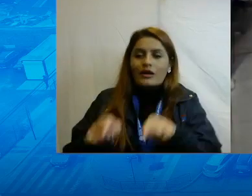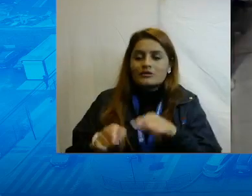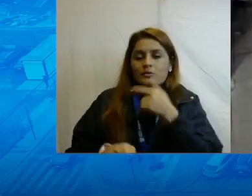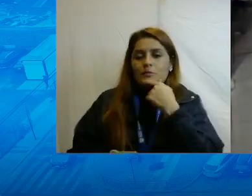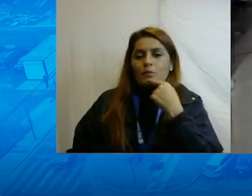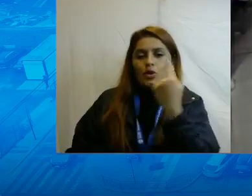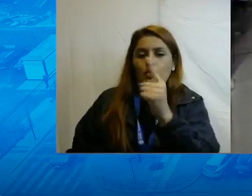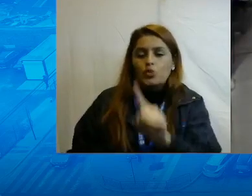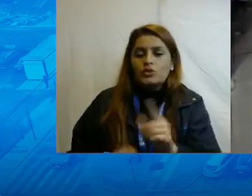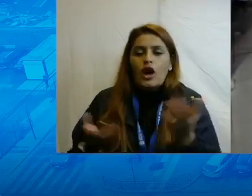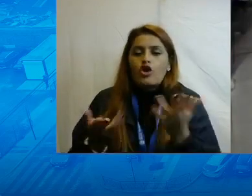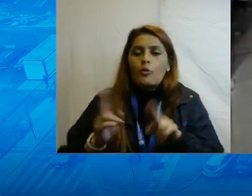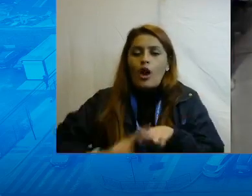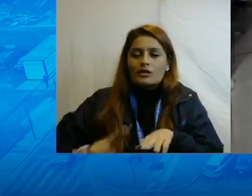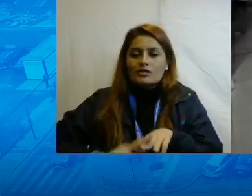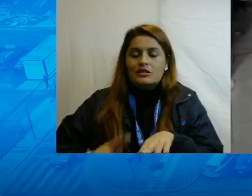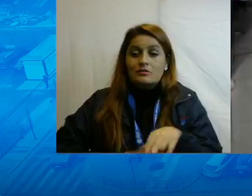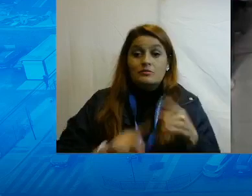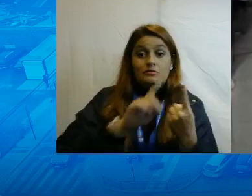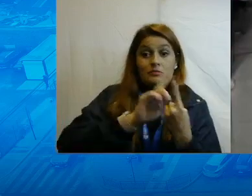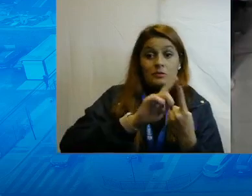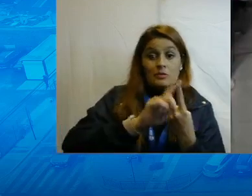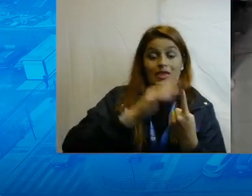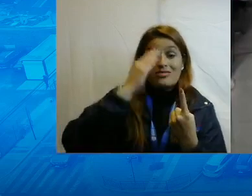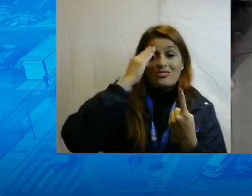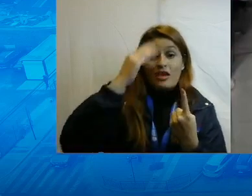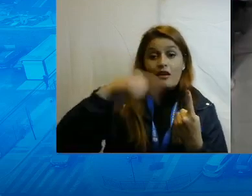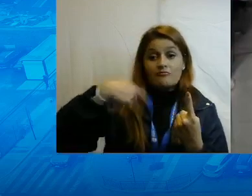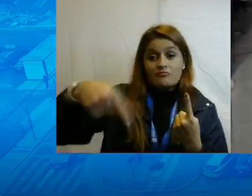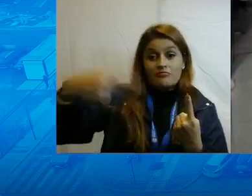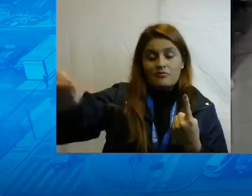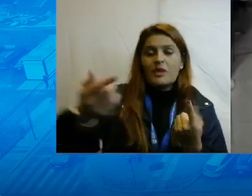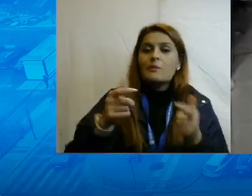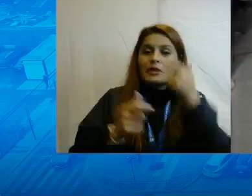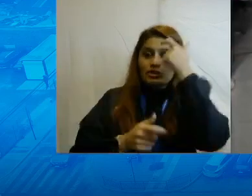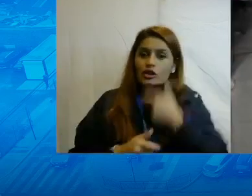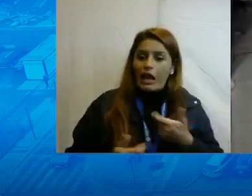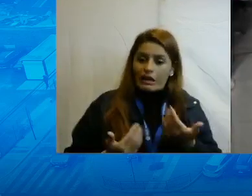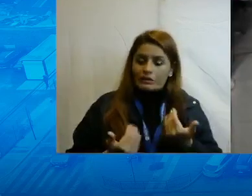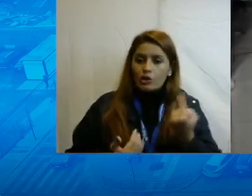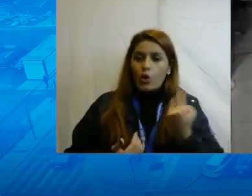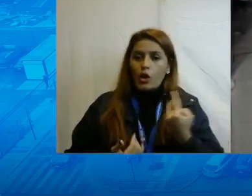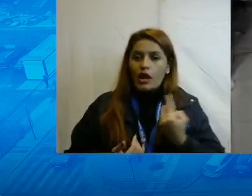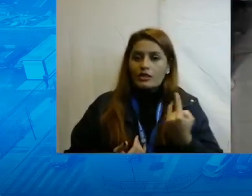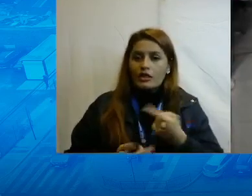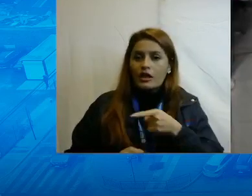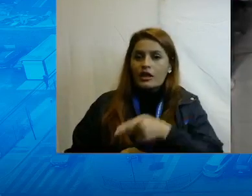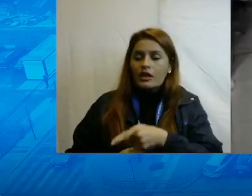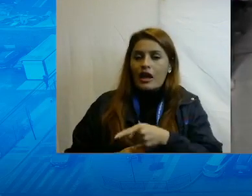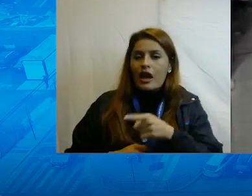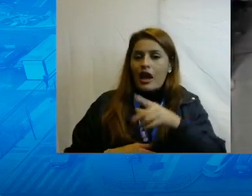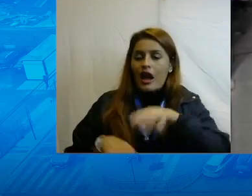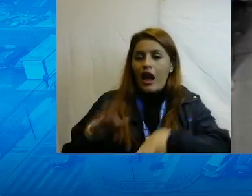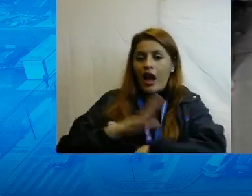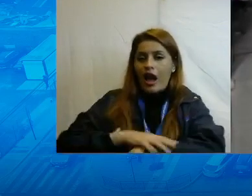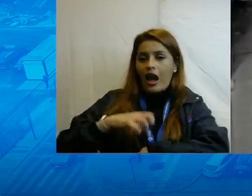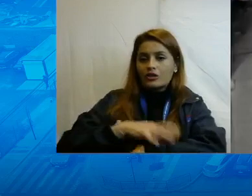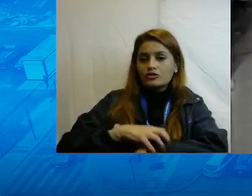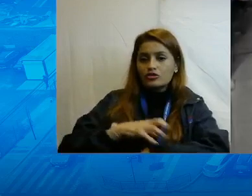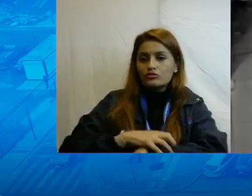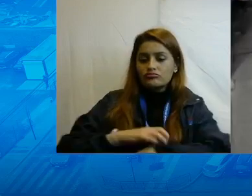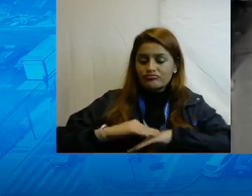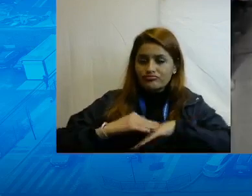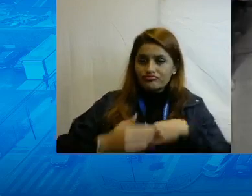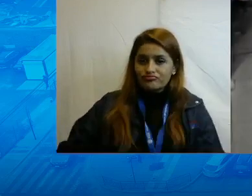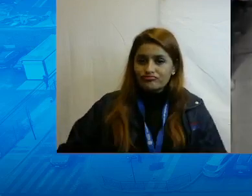saber, ¿cómo funcionan en el caso puntual que le planteo de esta señora que necesitaba una atención por murieron los gatitos y la gatita